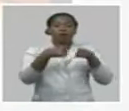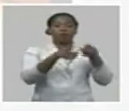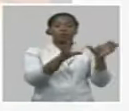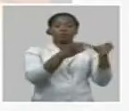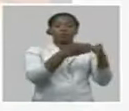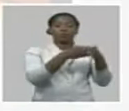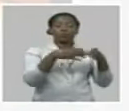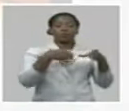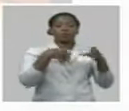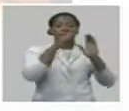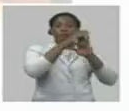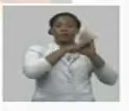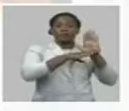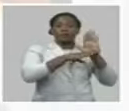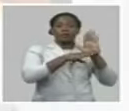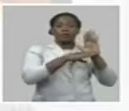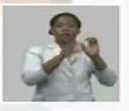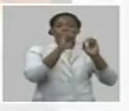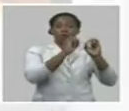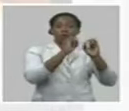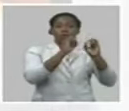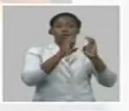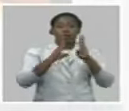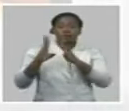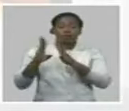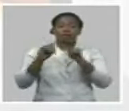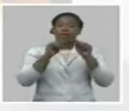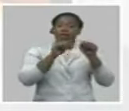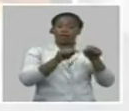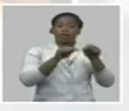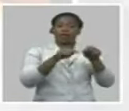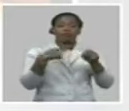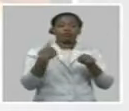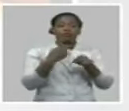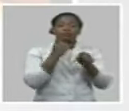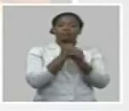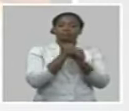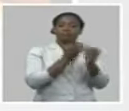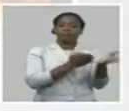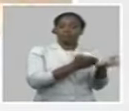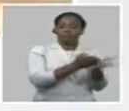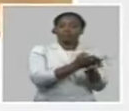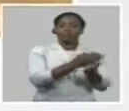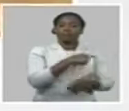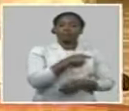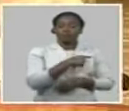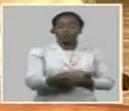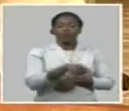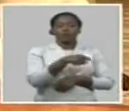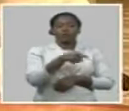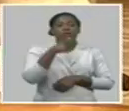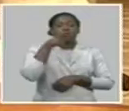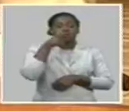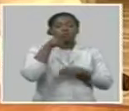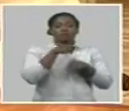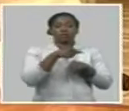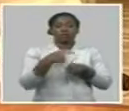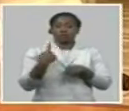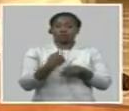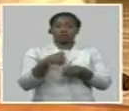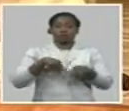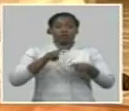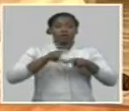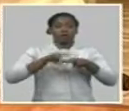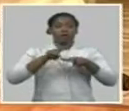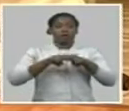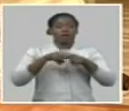medidas organizativas que también la estamos trabajando tiene un seguimiento diario tanto por nosotros en la habana